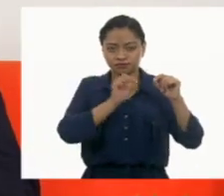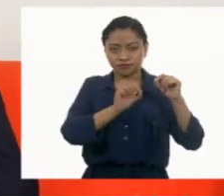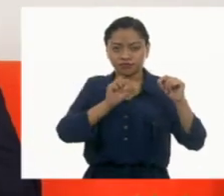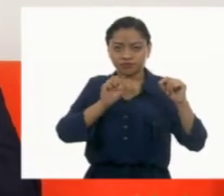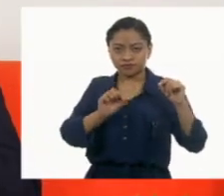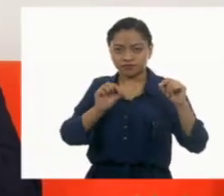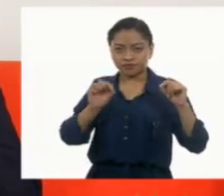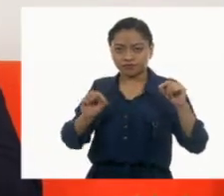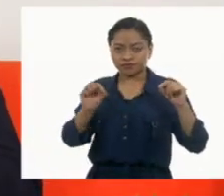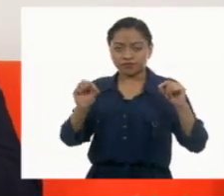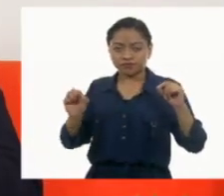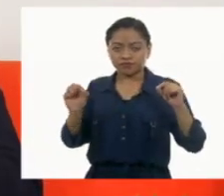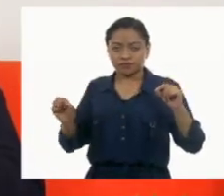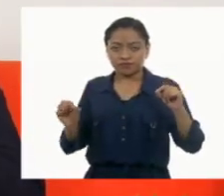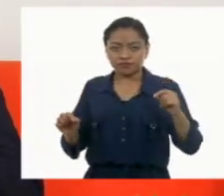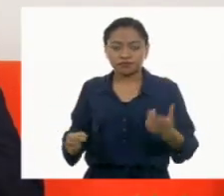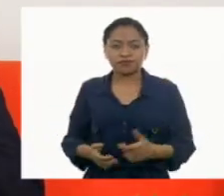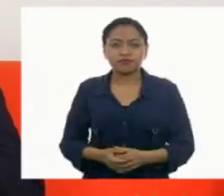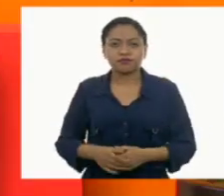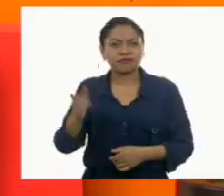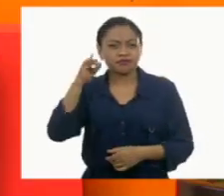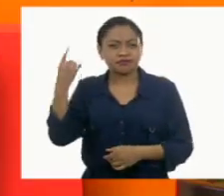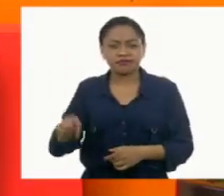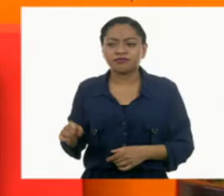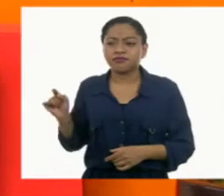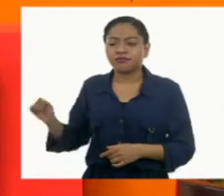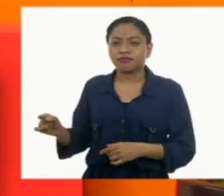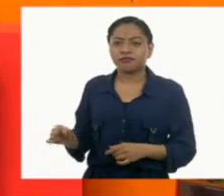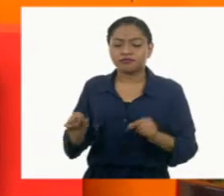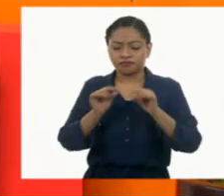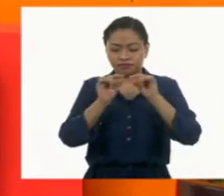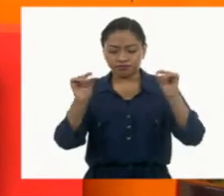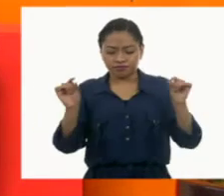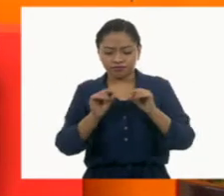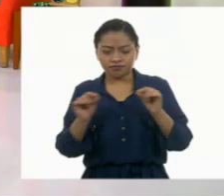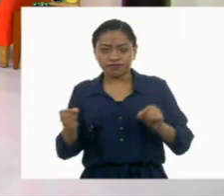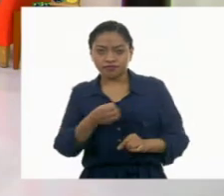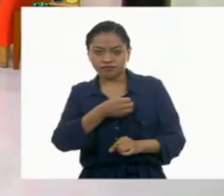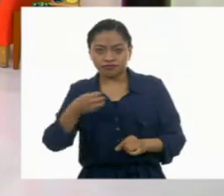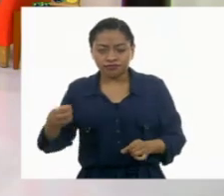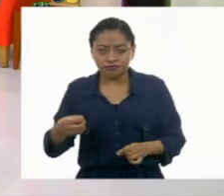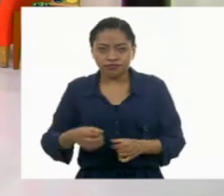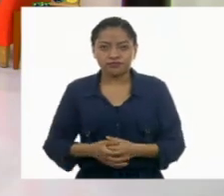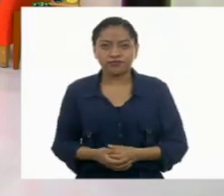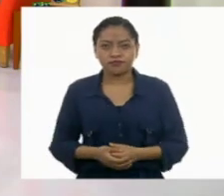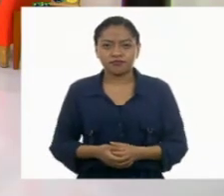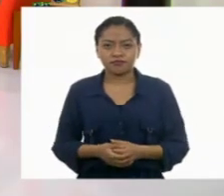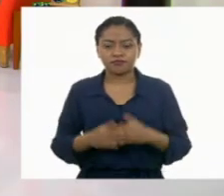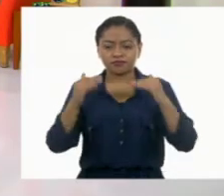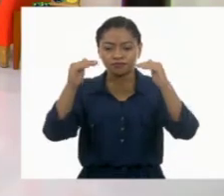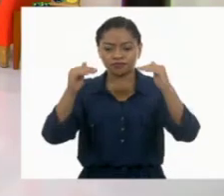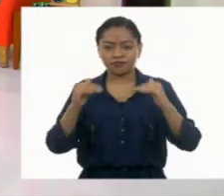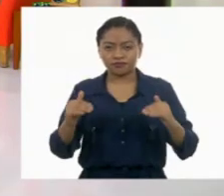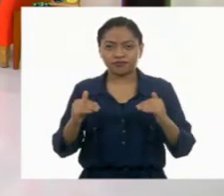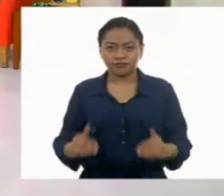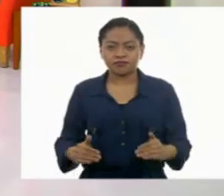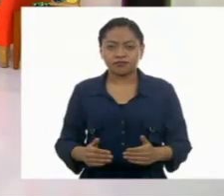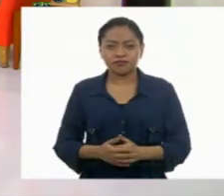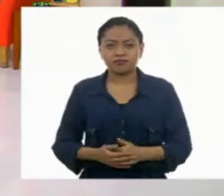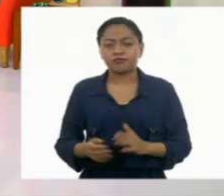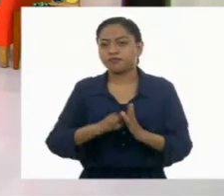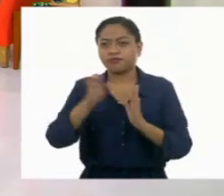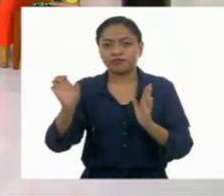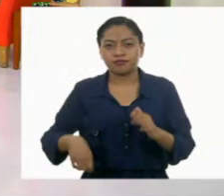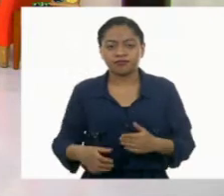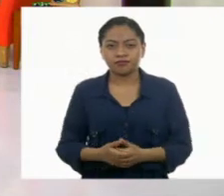punteada, ¿no? Para que se jerarquicen diferentes elementos en una lámina en relieve. Por